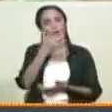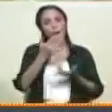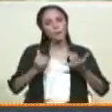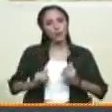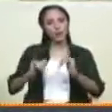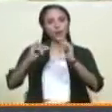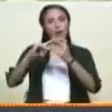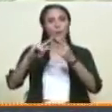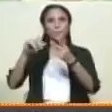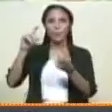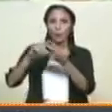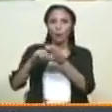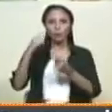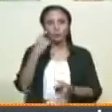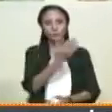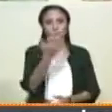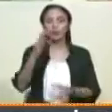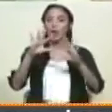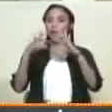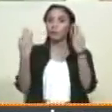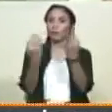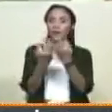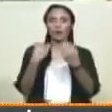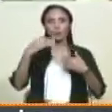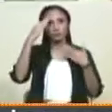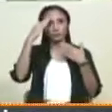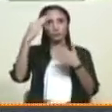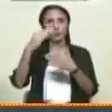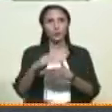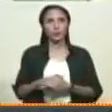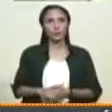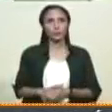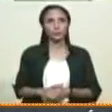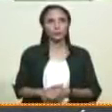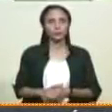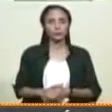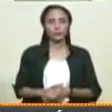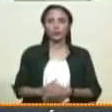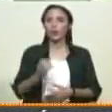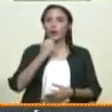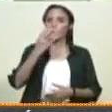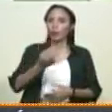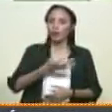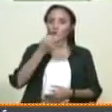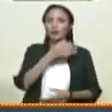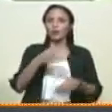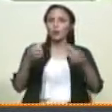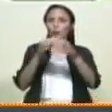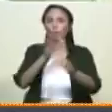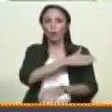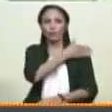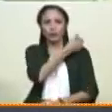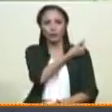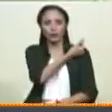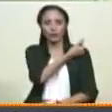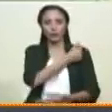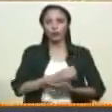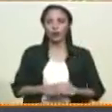conmigo, a mi familia. Buenas tardes a la Junta Directiva, a Fidel, a